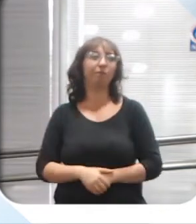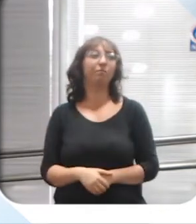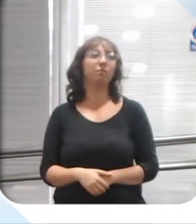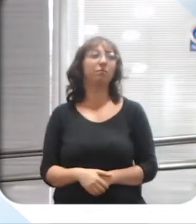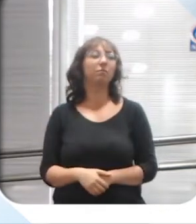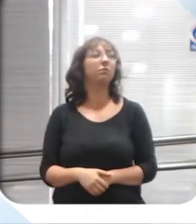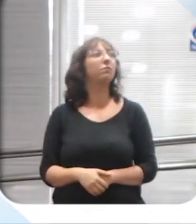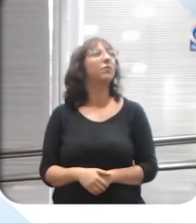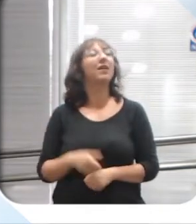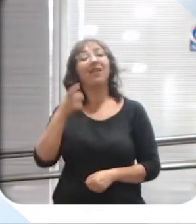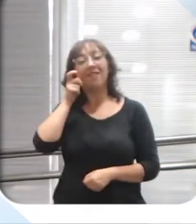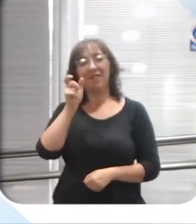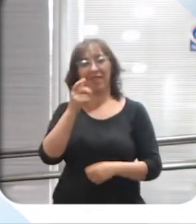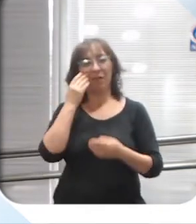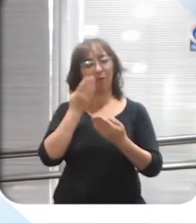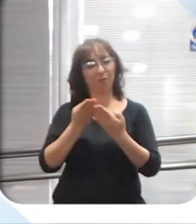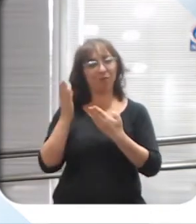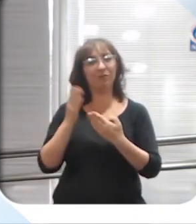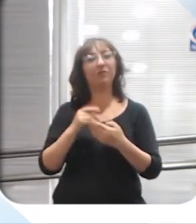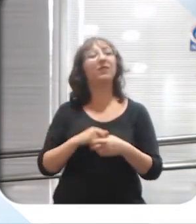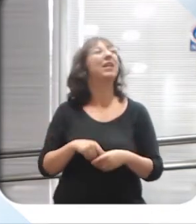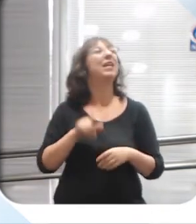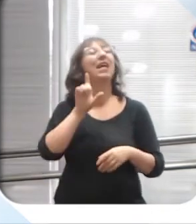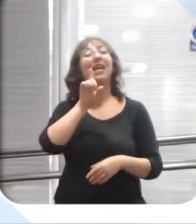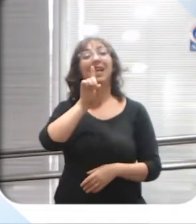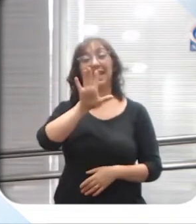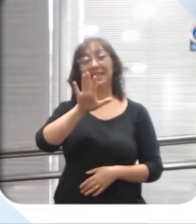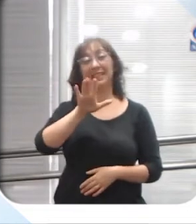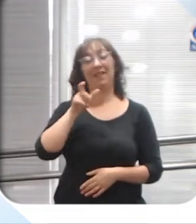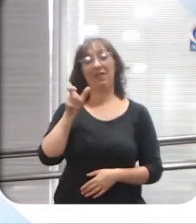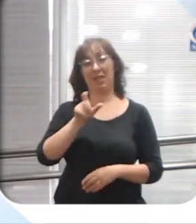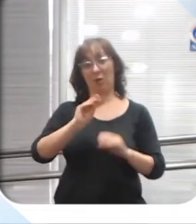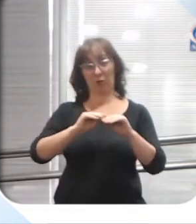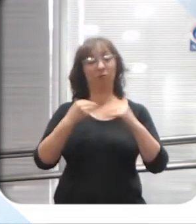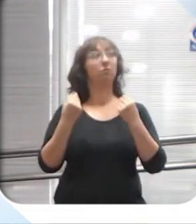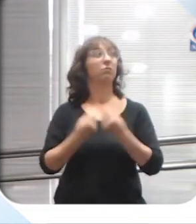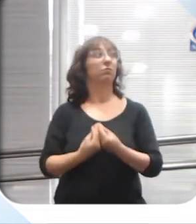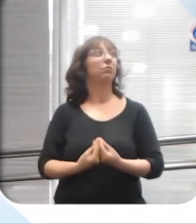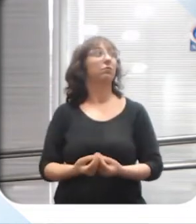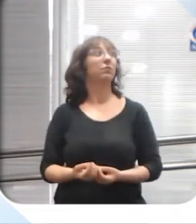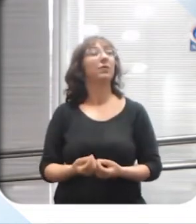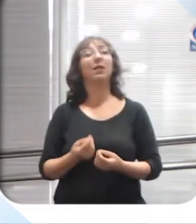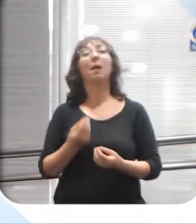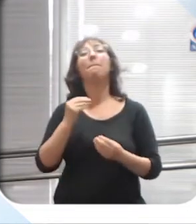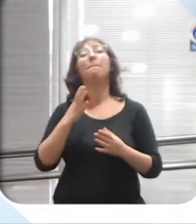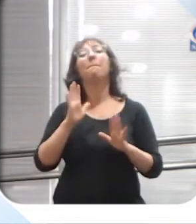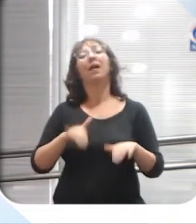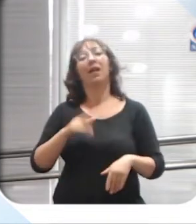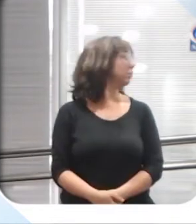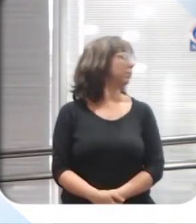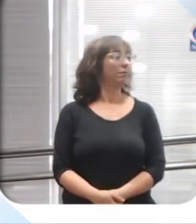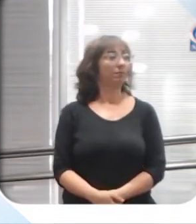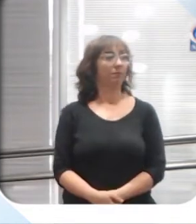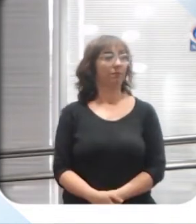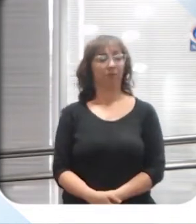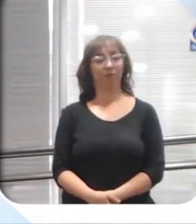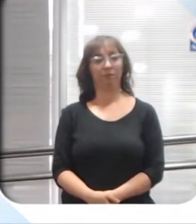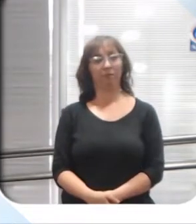Y les vamos a mostrar un videito para que tengan en cuenta, en realidad hay 15 videos, para que conozcan.